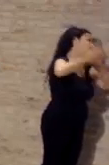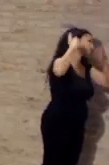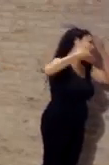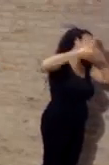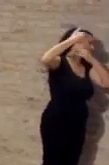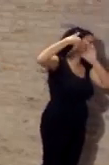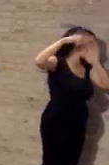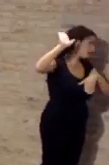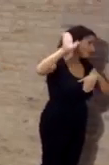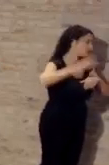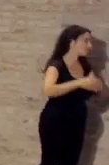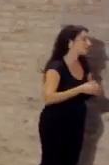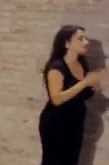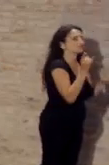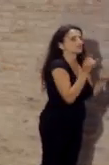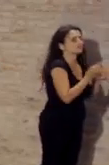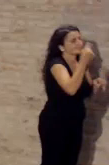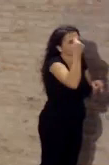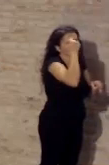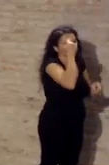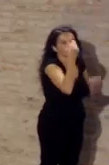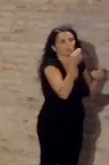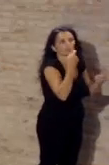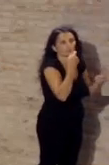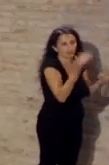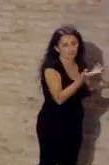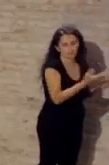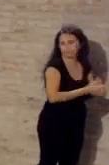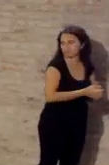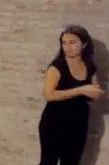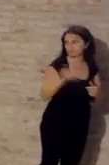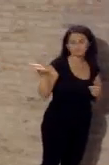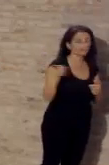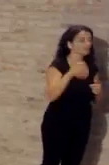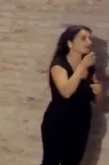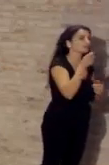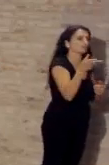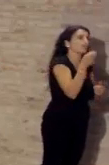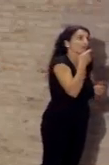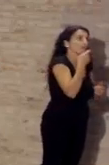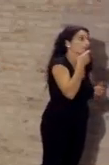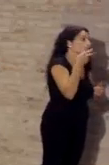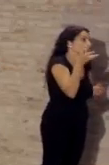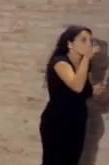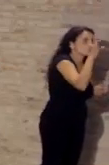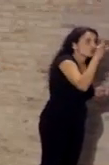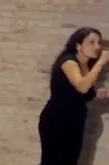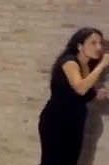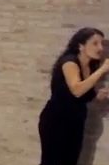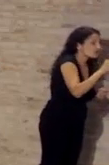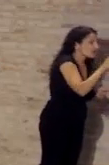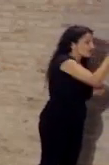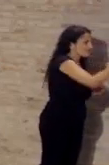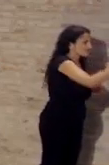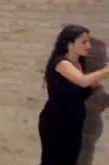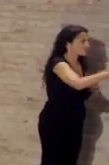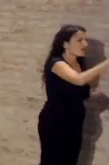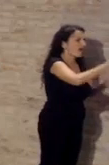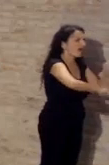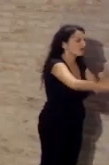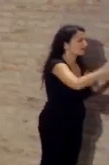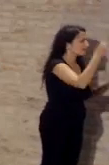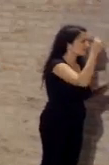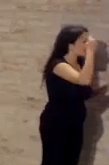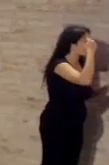decirlo de un modo no eh siempre se piensa e digamos yo todos los días me encuentro eh con pensamientos